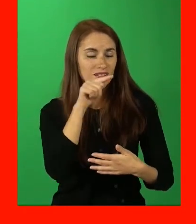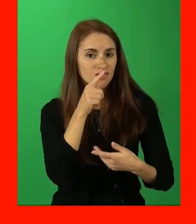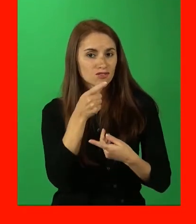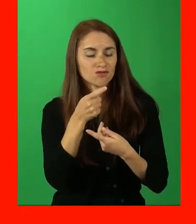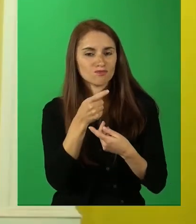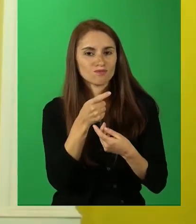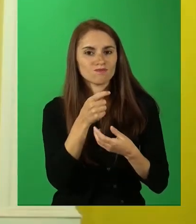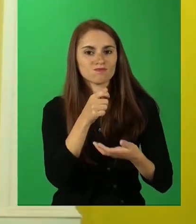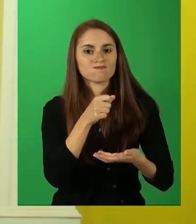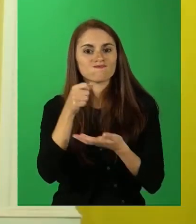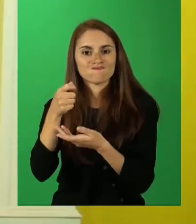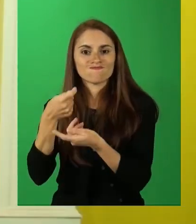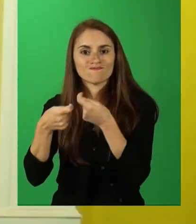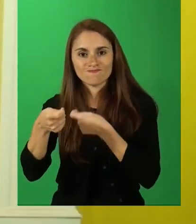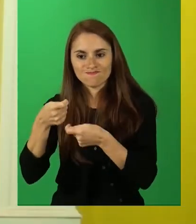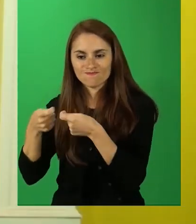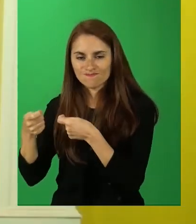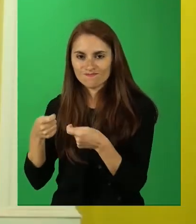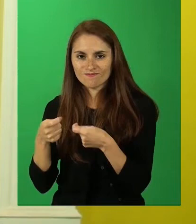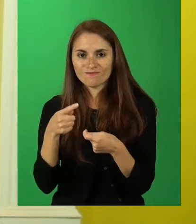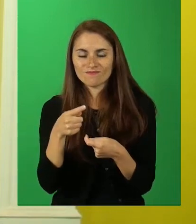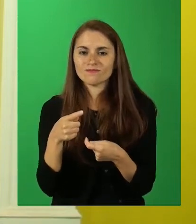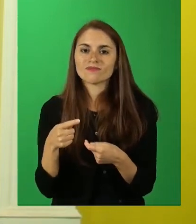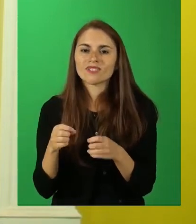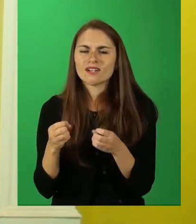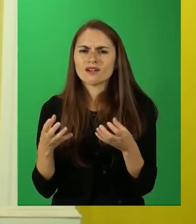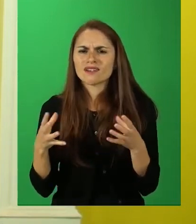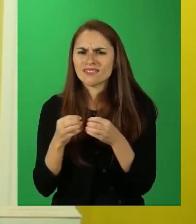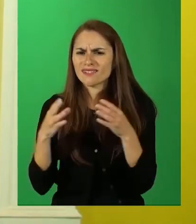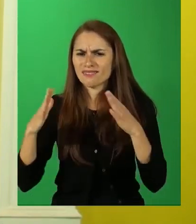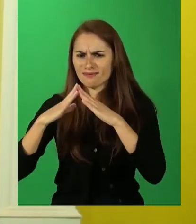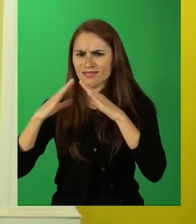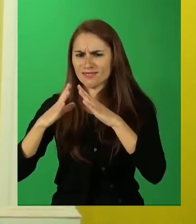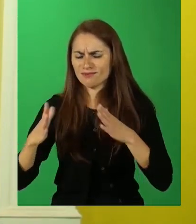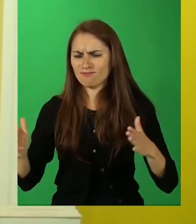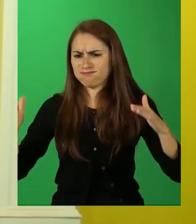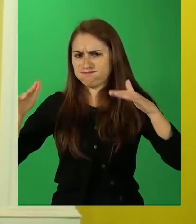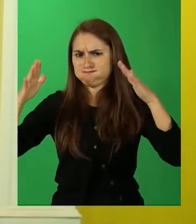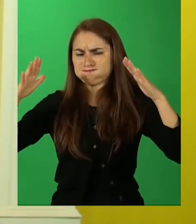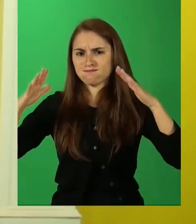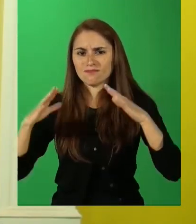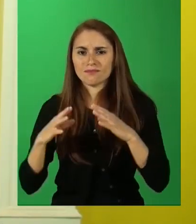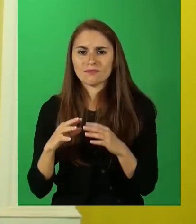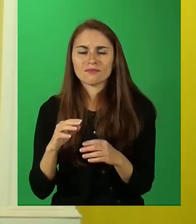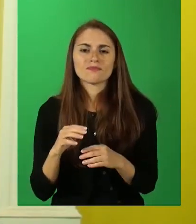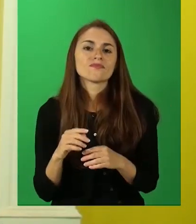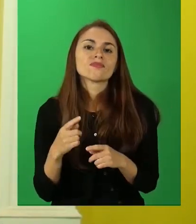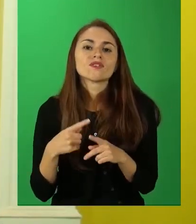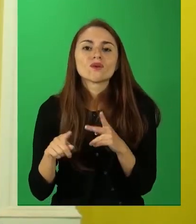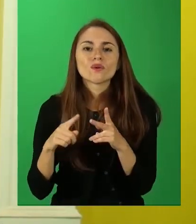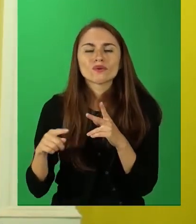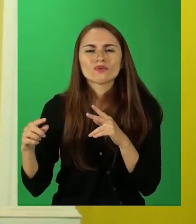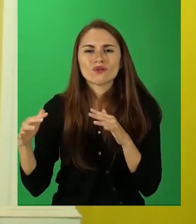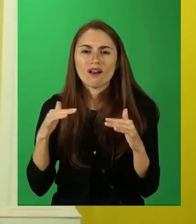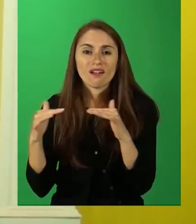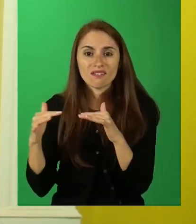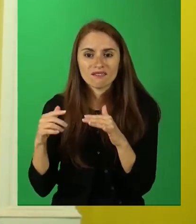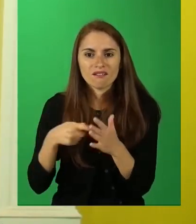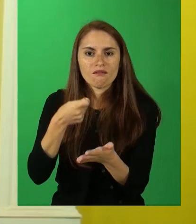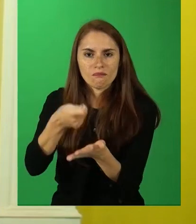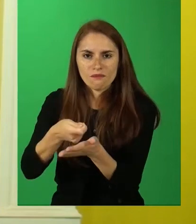en Europa y en los grandes palacios. Y nuestros alimentos permiten que los europeos vivan